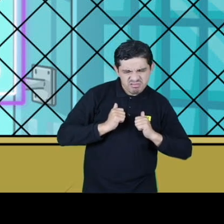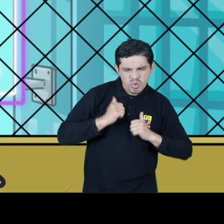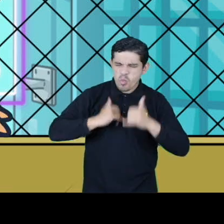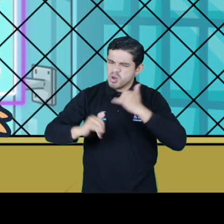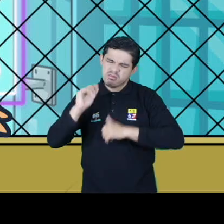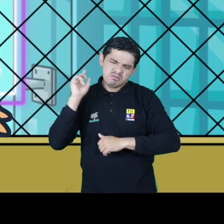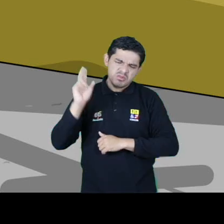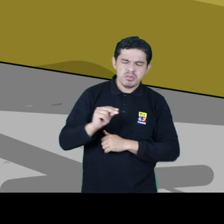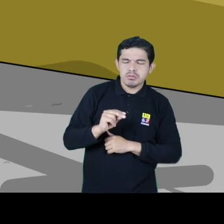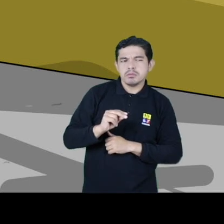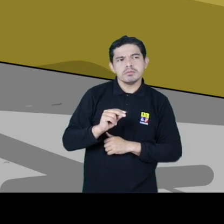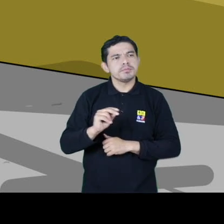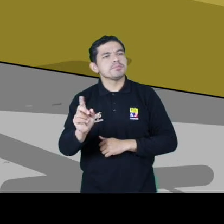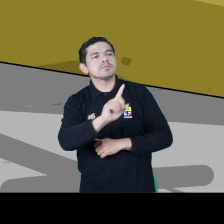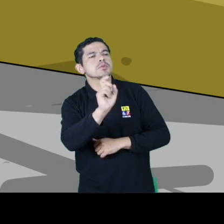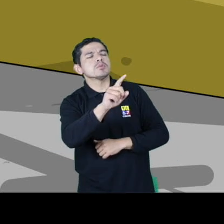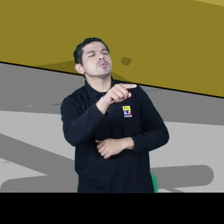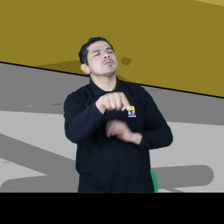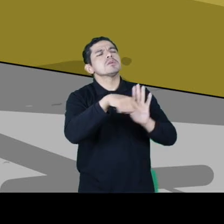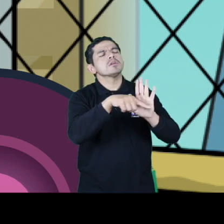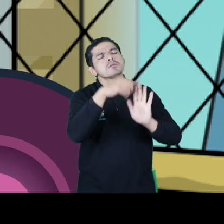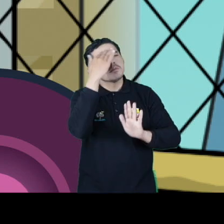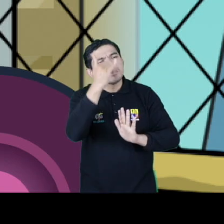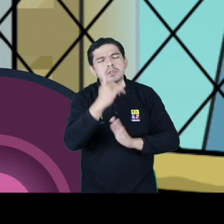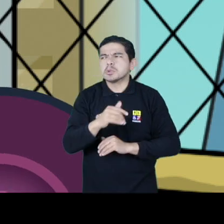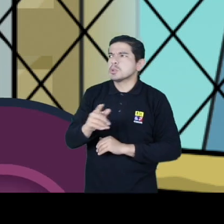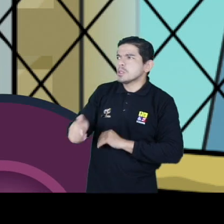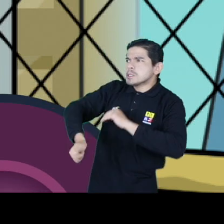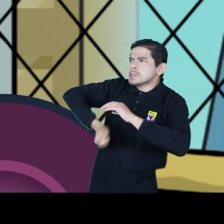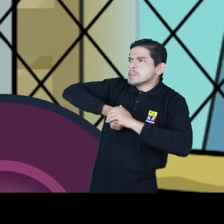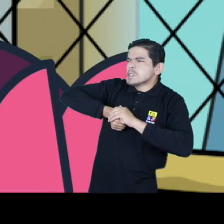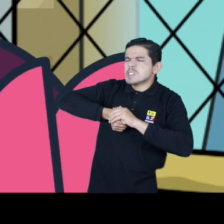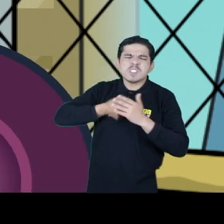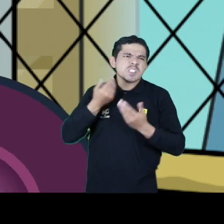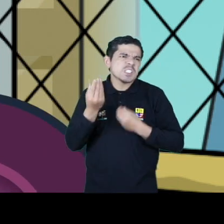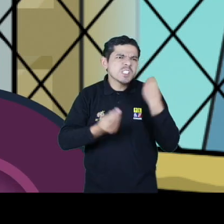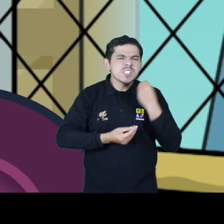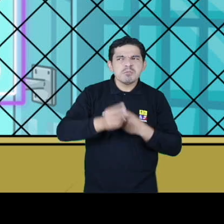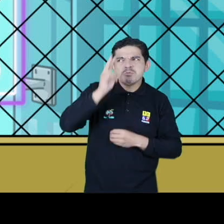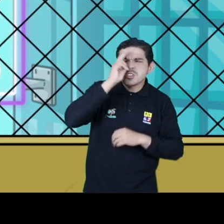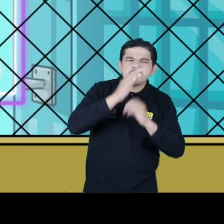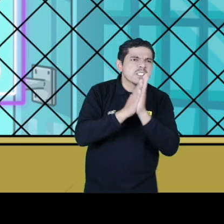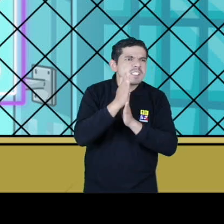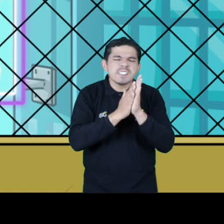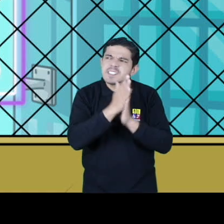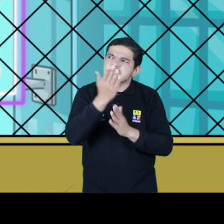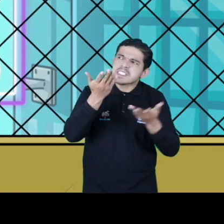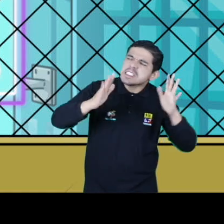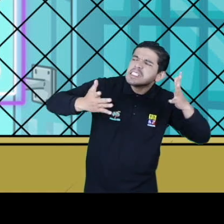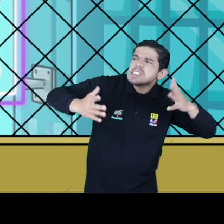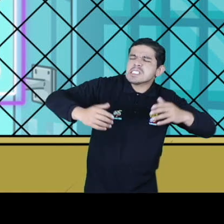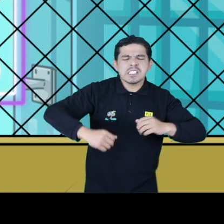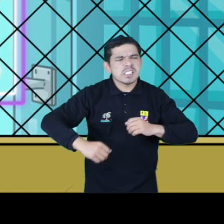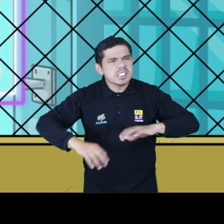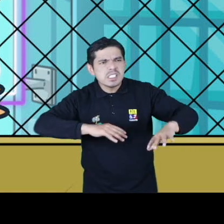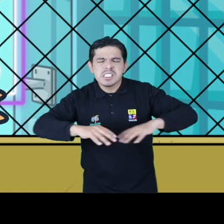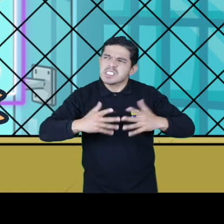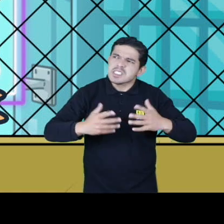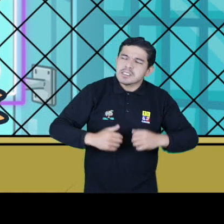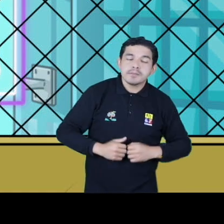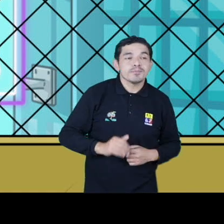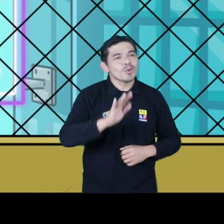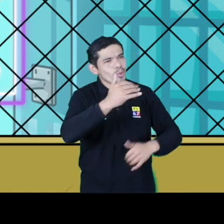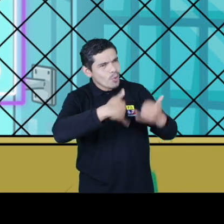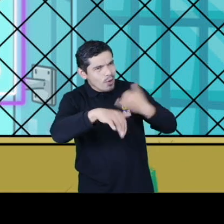qué tan negativo? Llevo todo el confinamiento sin ejecutar ningún plan malvado. Pero jugar y compartir es mucho